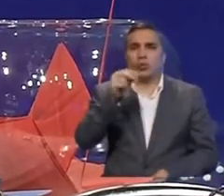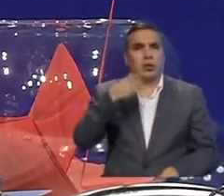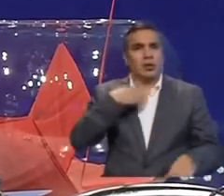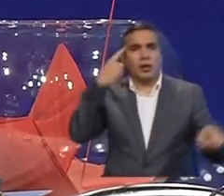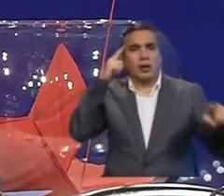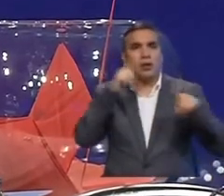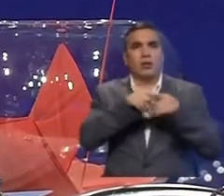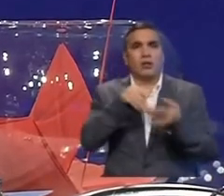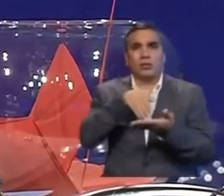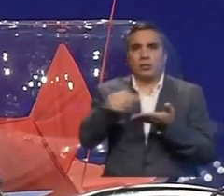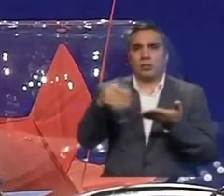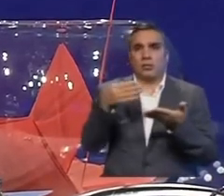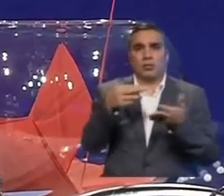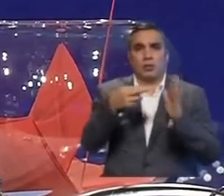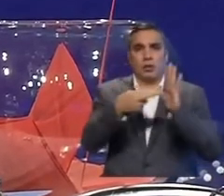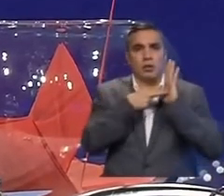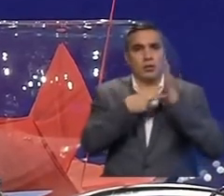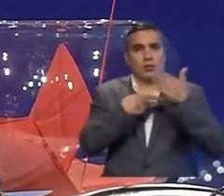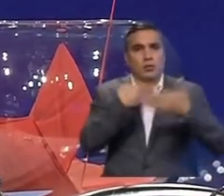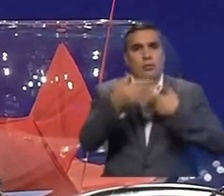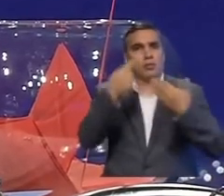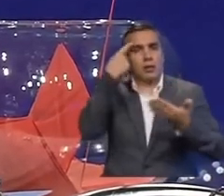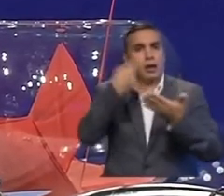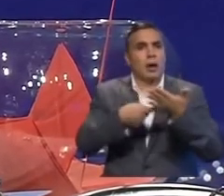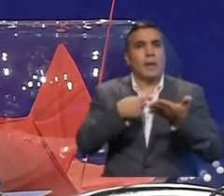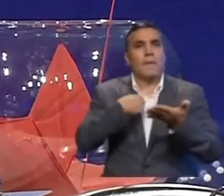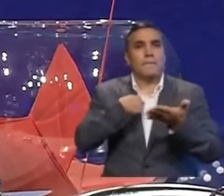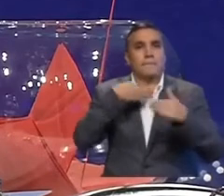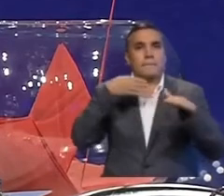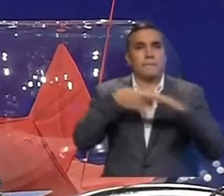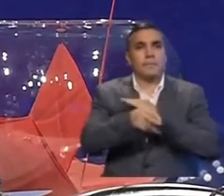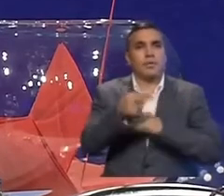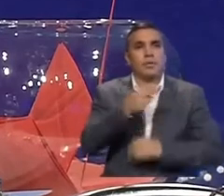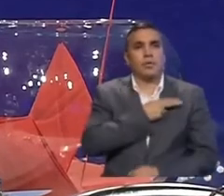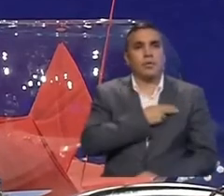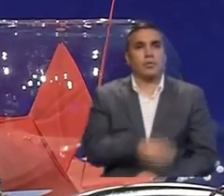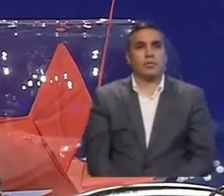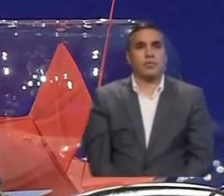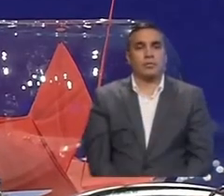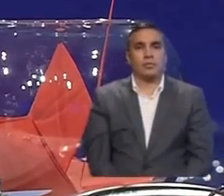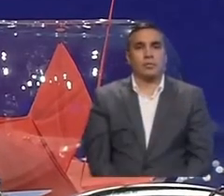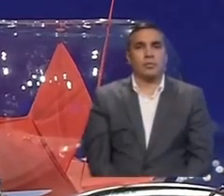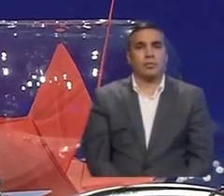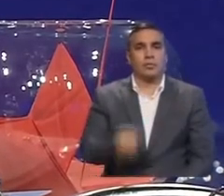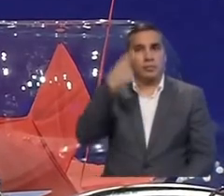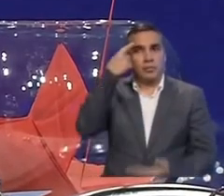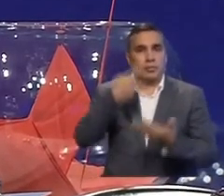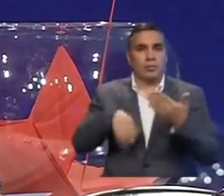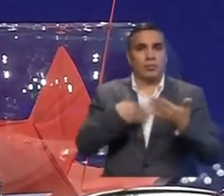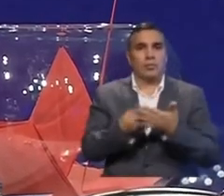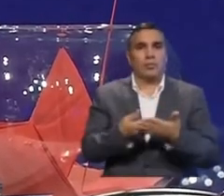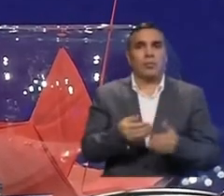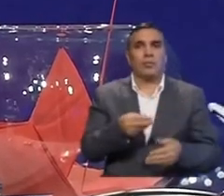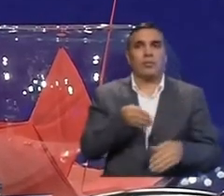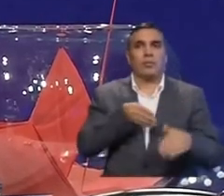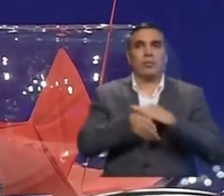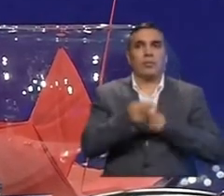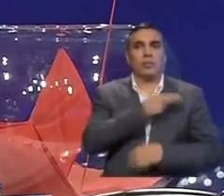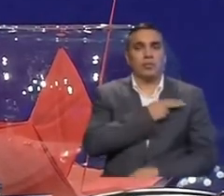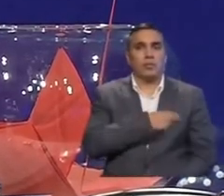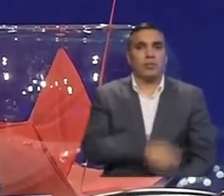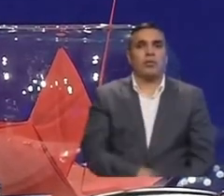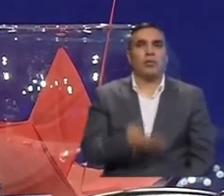con la eliminación de los requisitos del procedimiento para calificar y discernir el acceso a la educación universitaria.